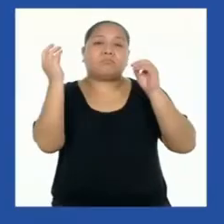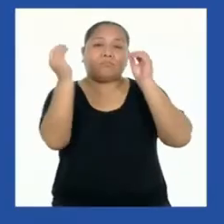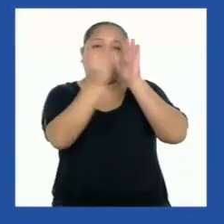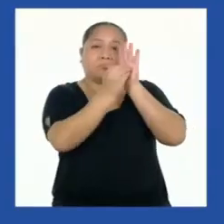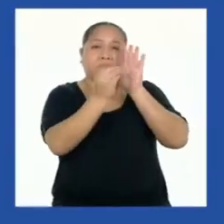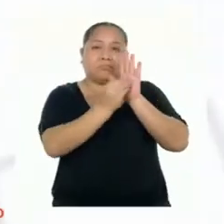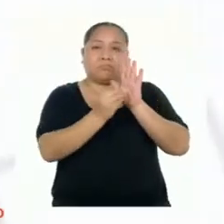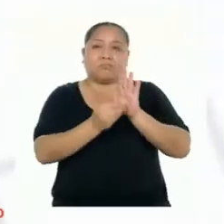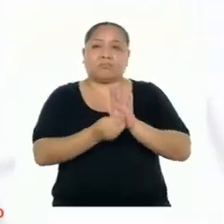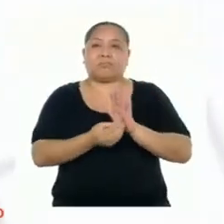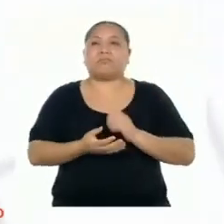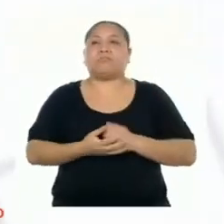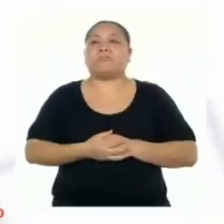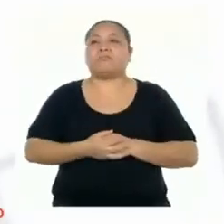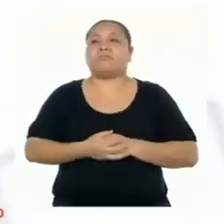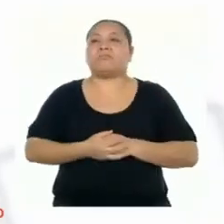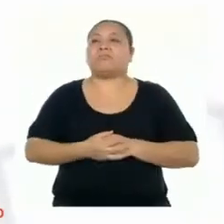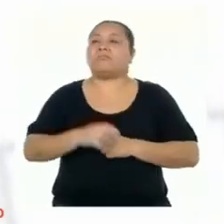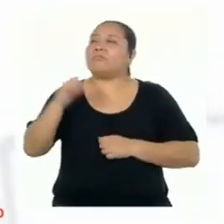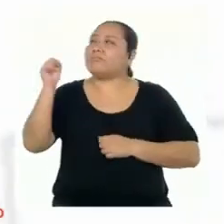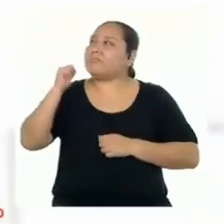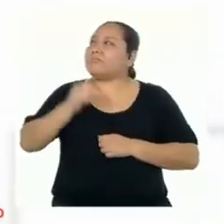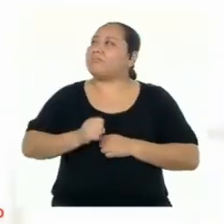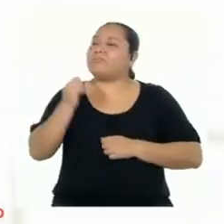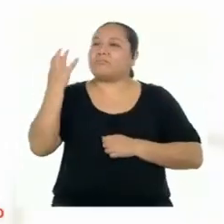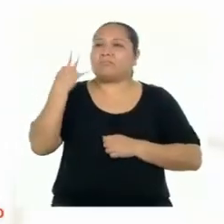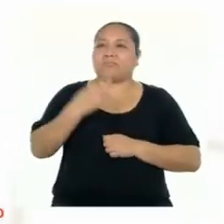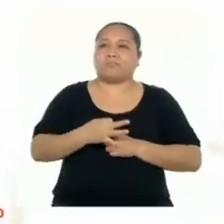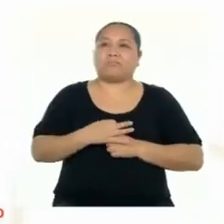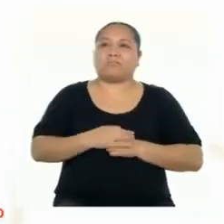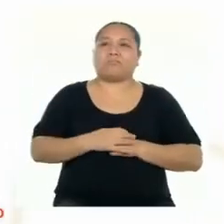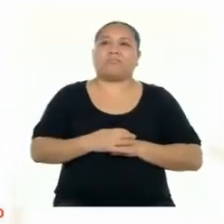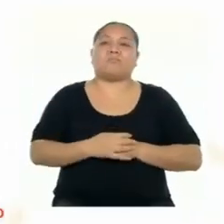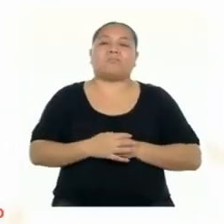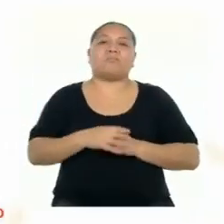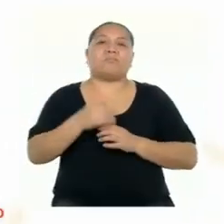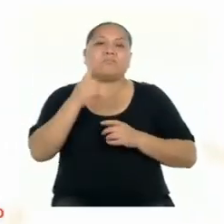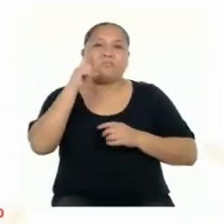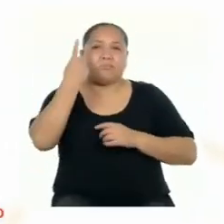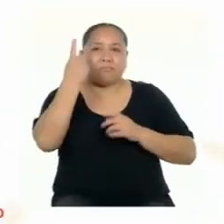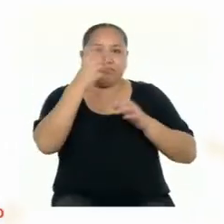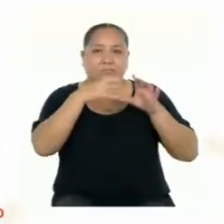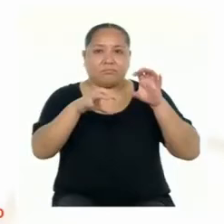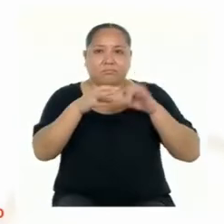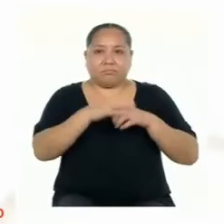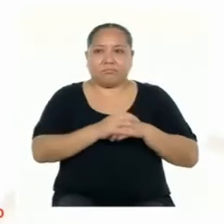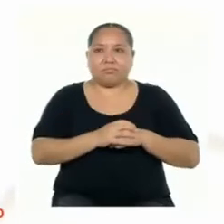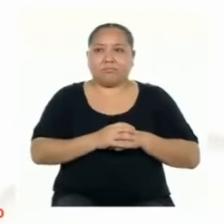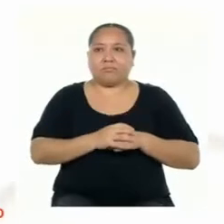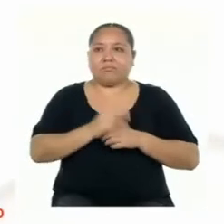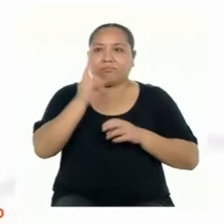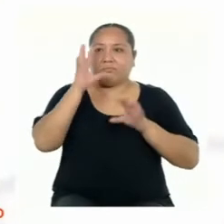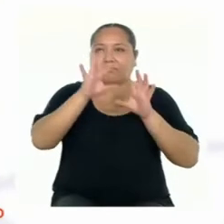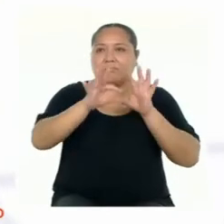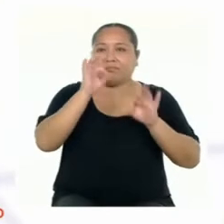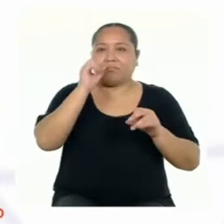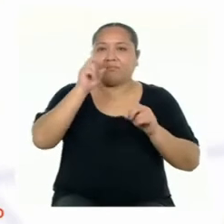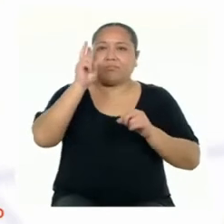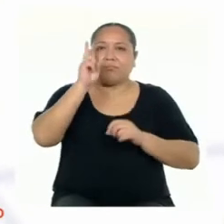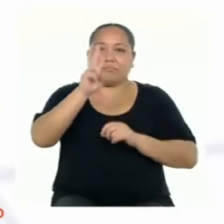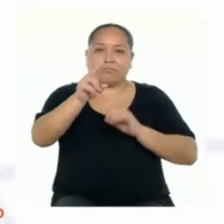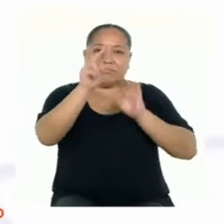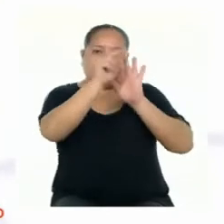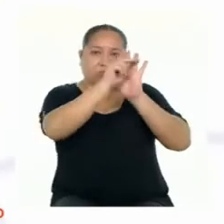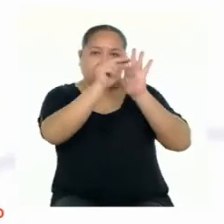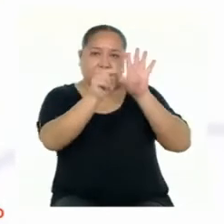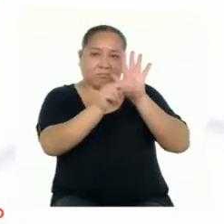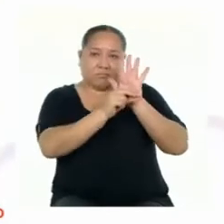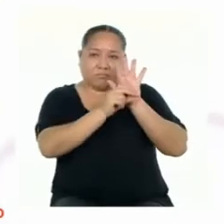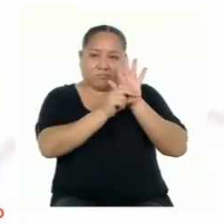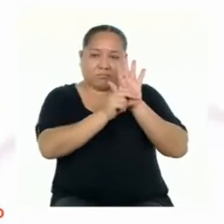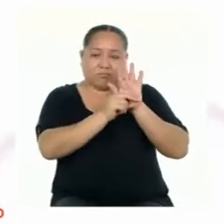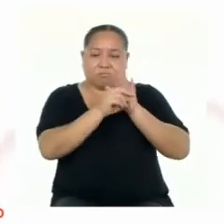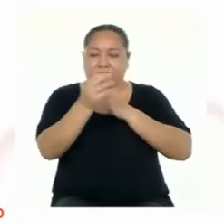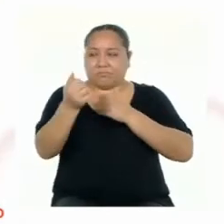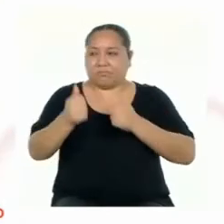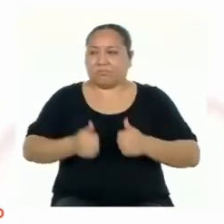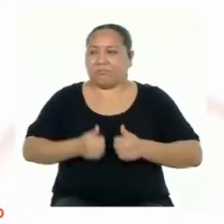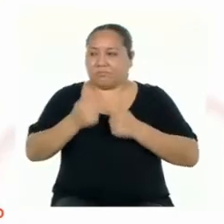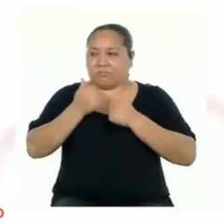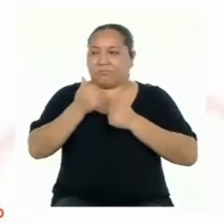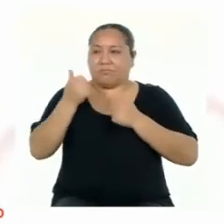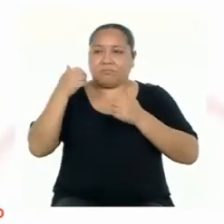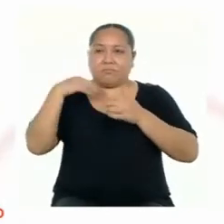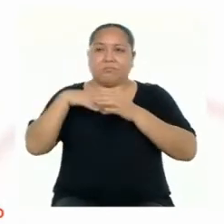plantearlas. Es cierto, lo primero que tendríamos que hacer es identificar por lo menos 2 normas de convivencia.